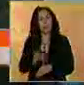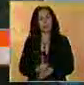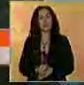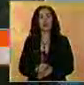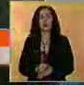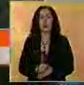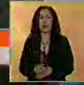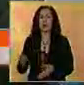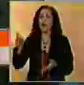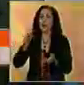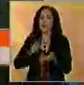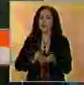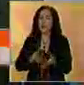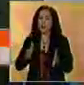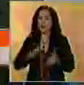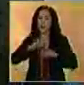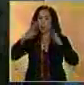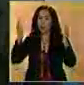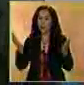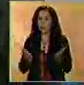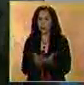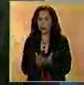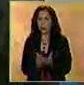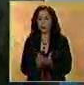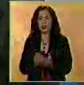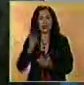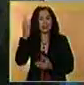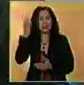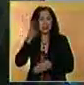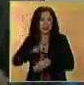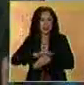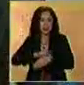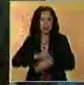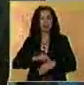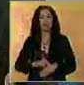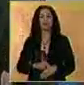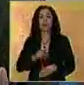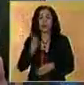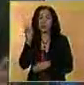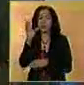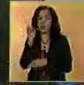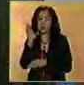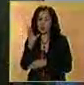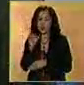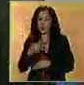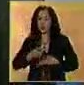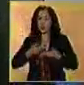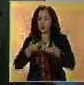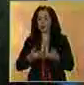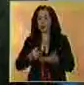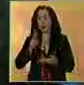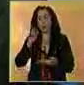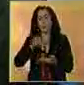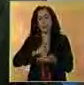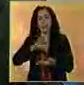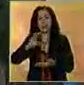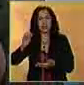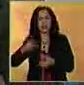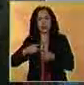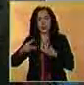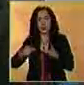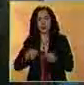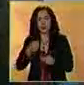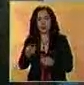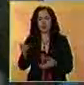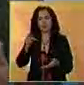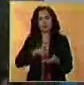donde además va a estar presente el Premio Mundial de Psiquiatría. En este foro serán otorgadas 2.500 entradas